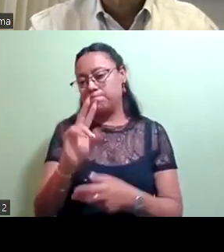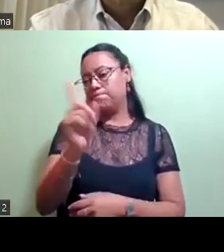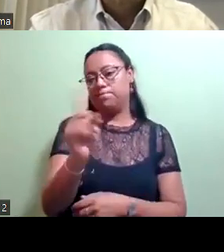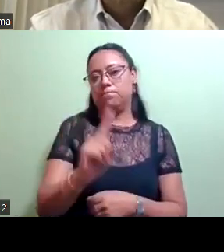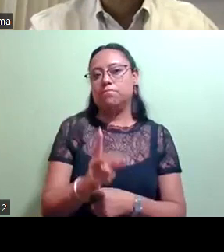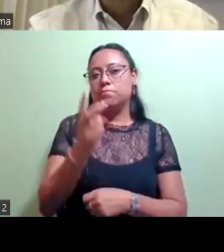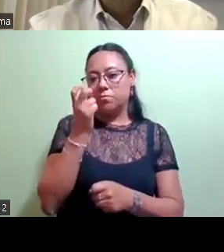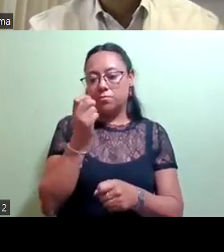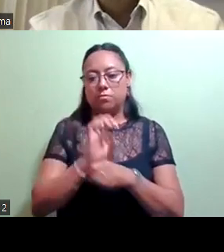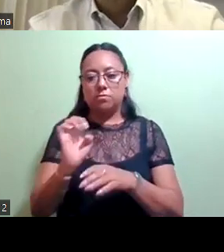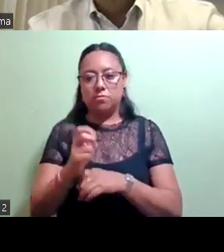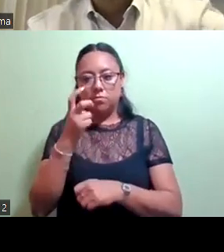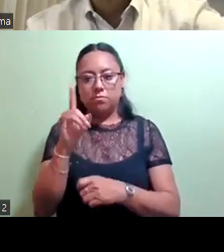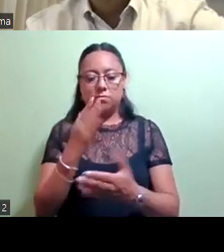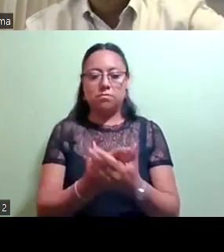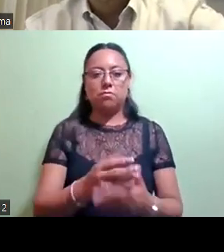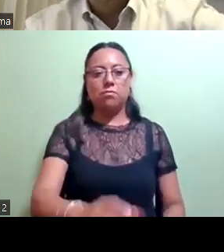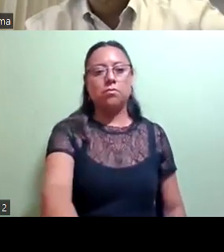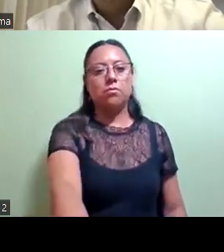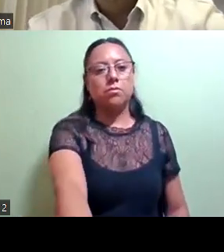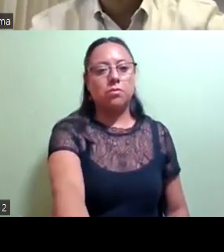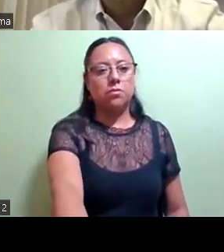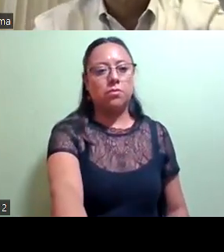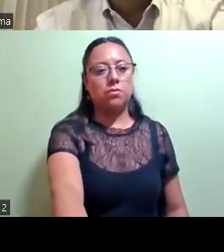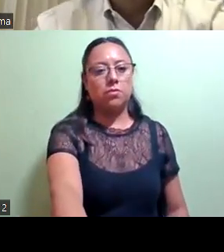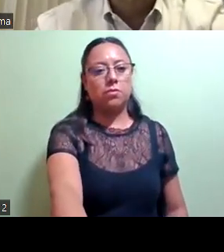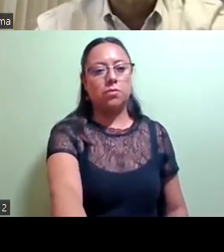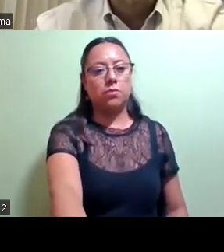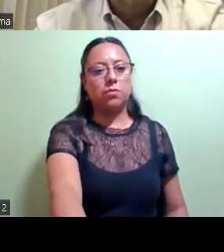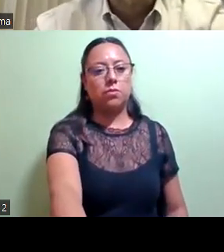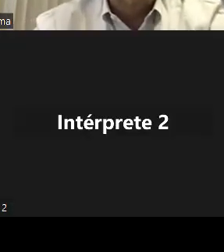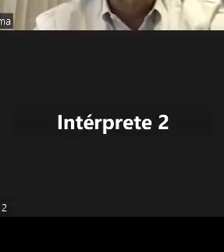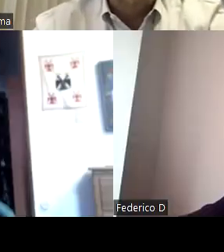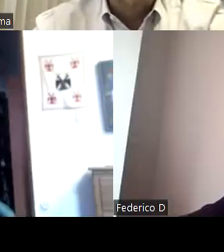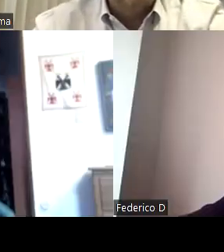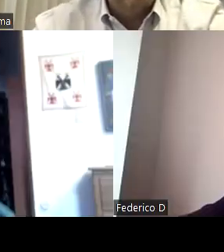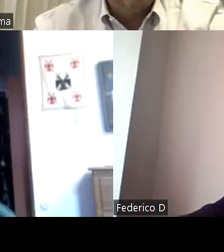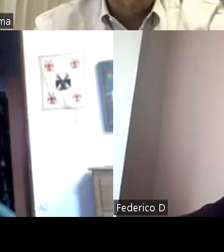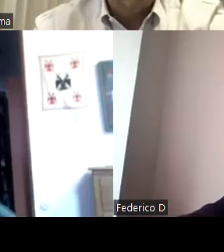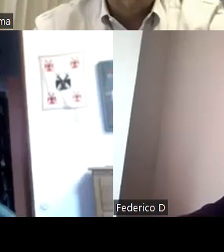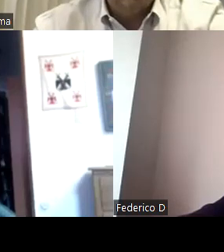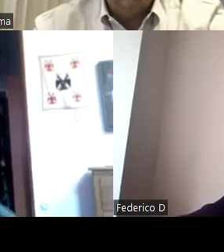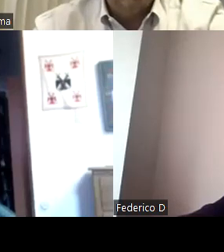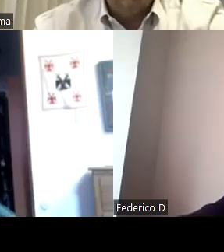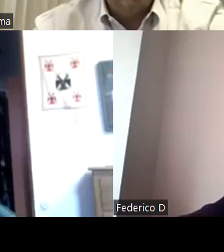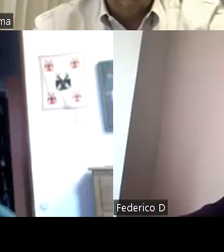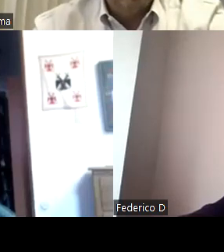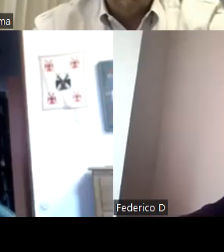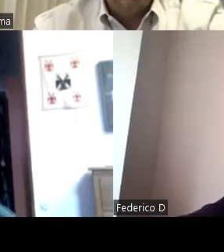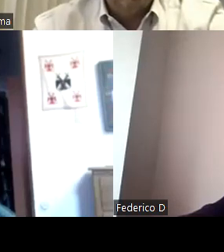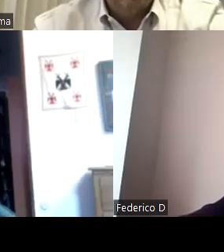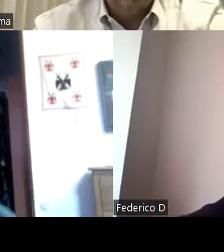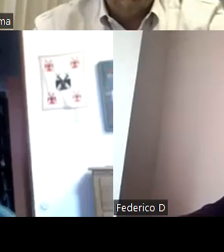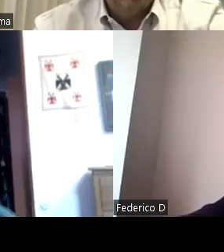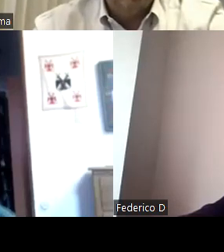una causa, si es un dictamen donde dice esta discusión que tiene por objeto ampliar la aplicación de estímulos fiscales, financieros y administrativos a todas